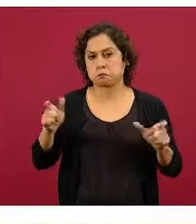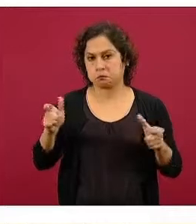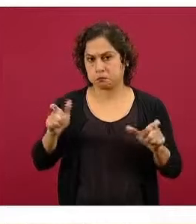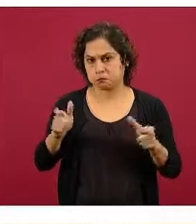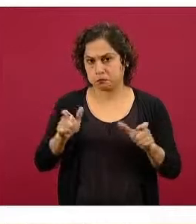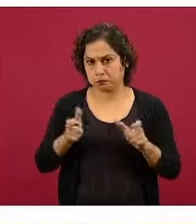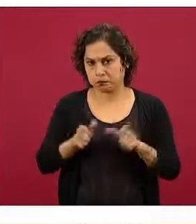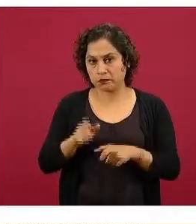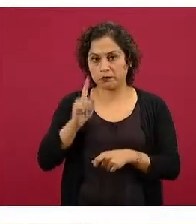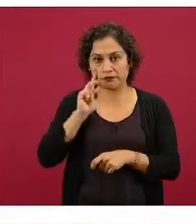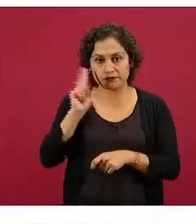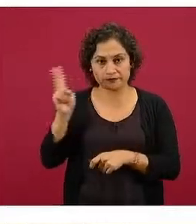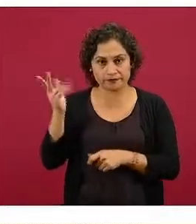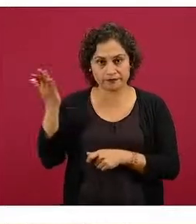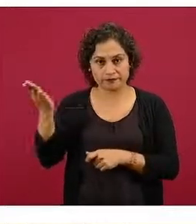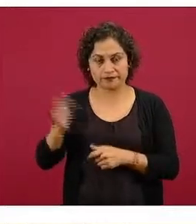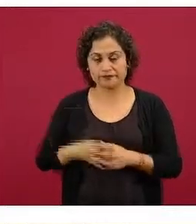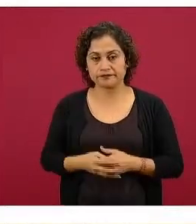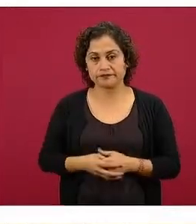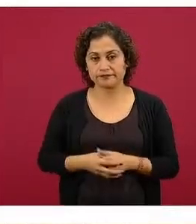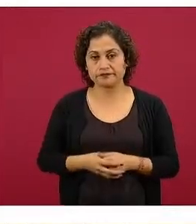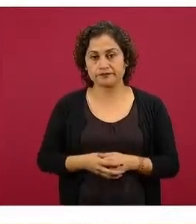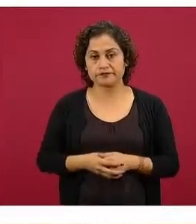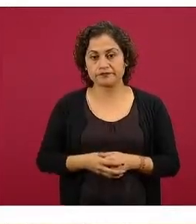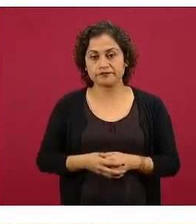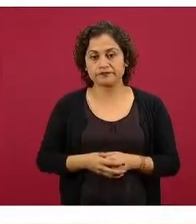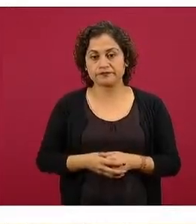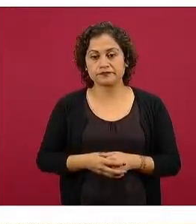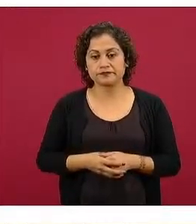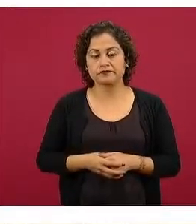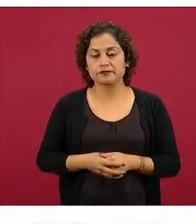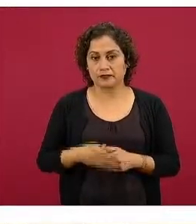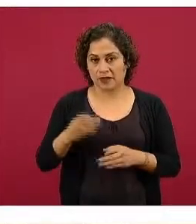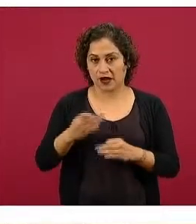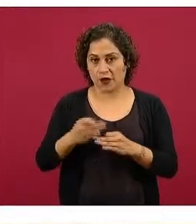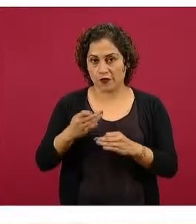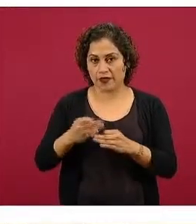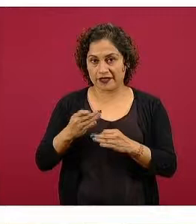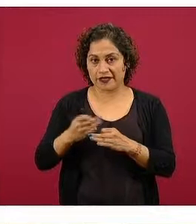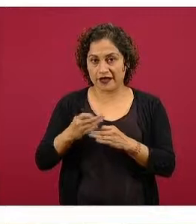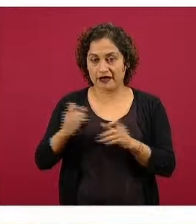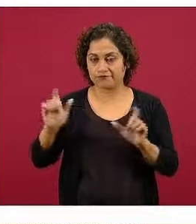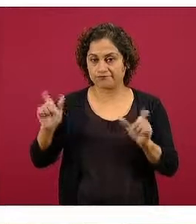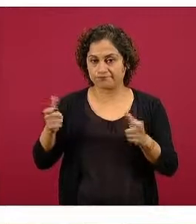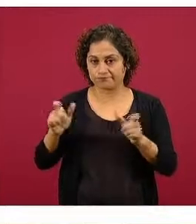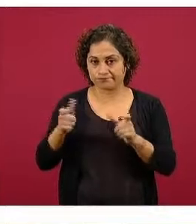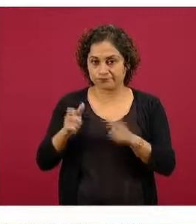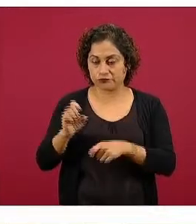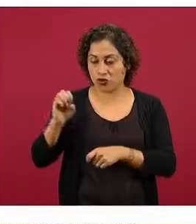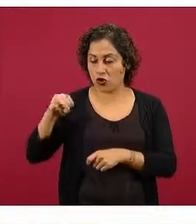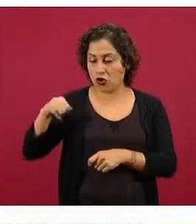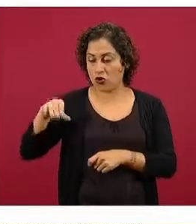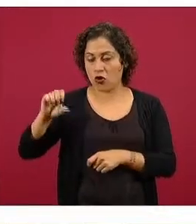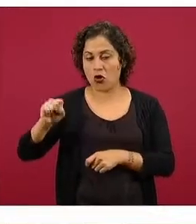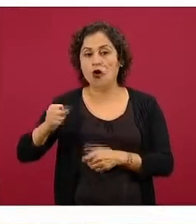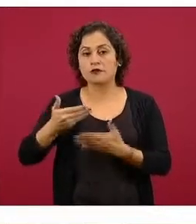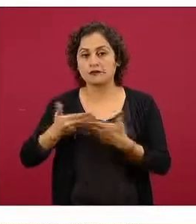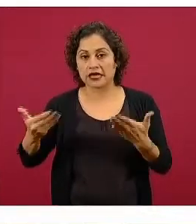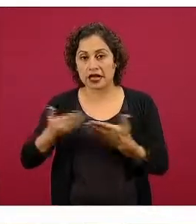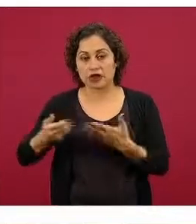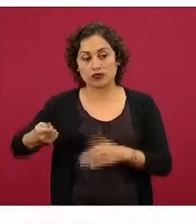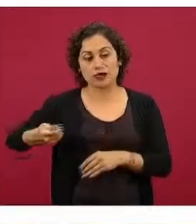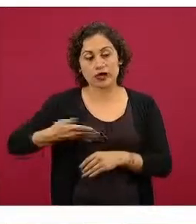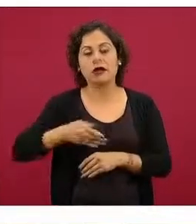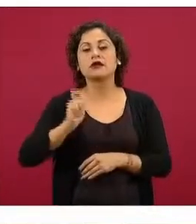en su curva epidémica de la segunda ola, y actualmente la clasificación de la OMS lo declara